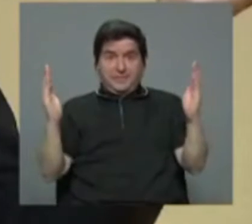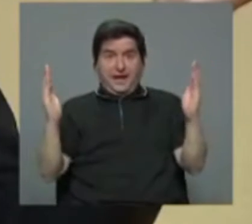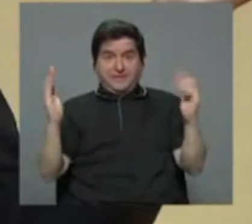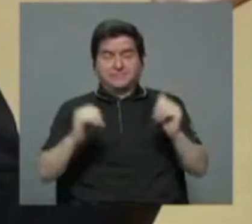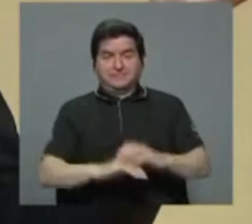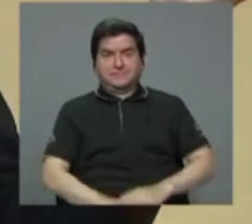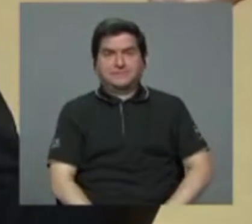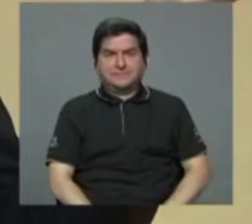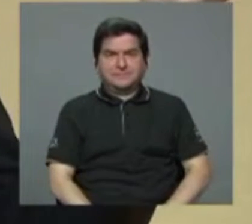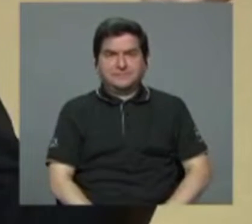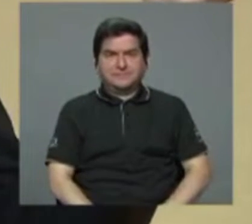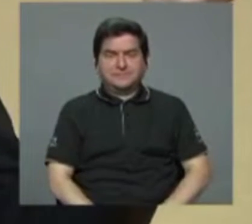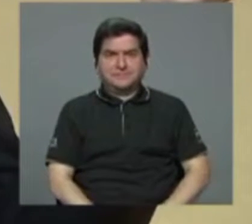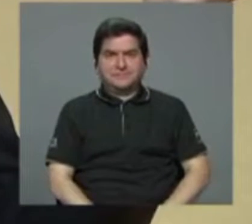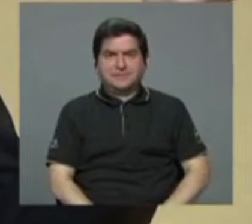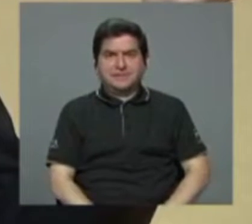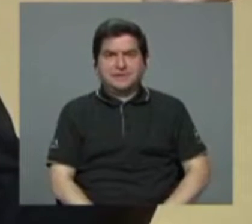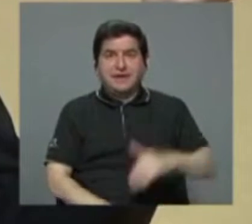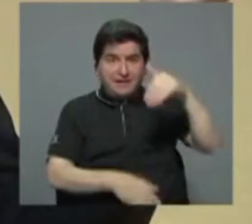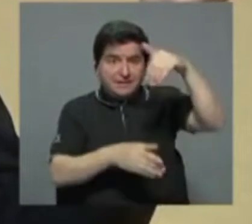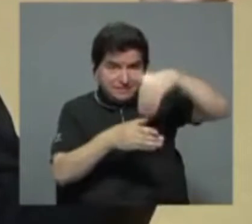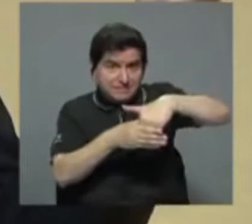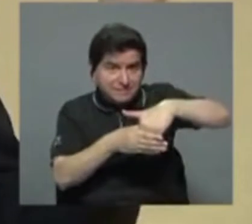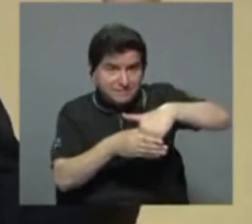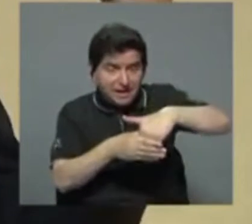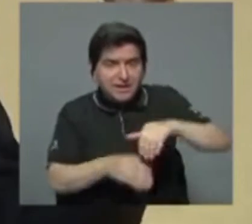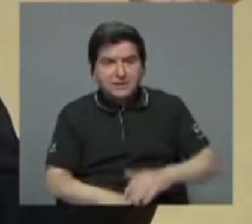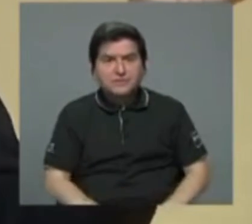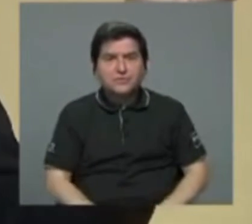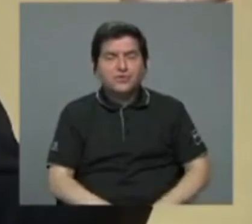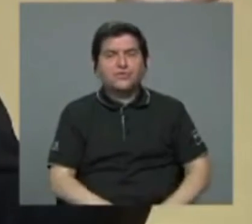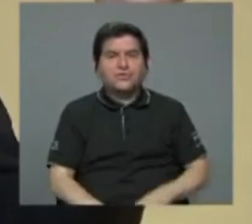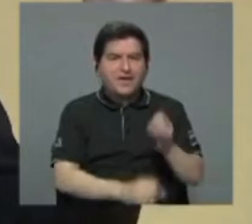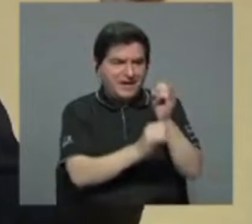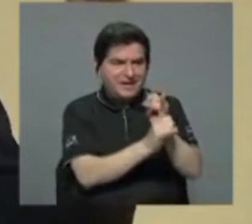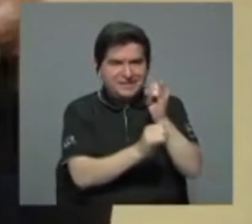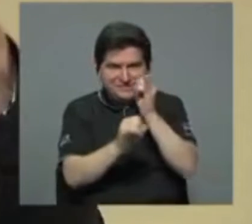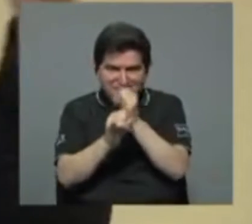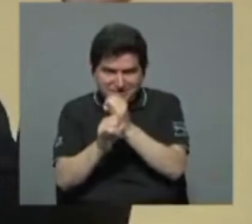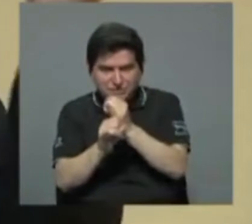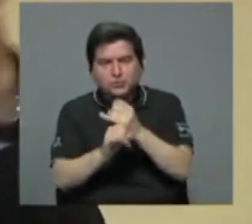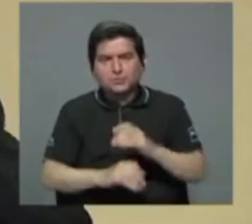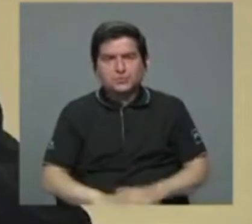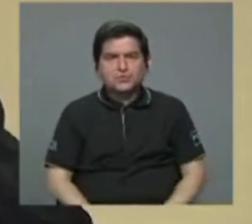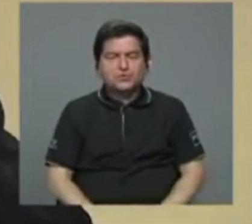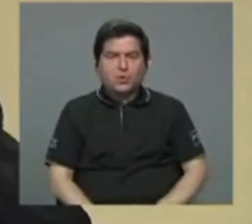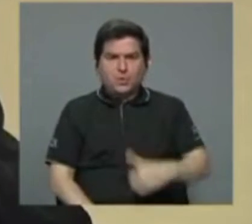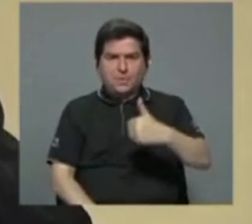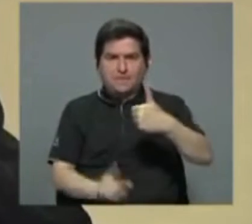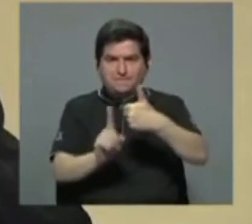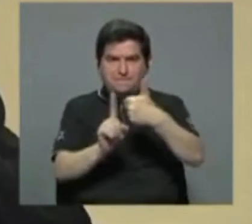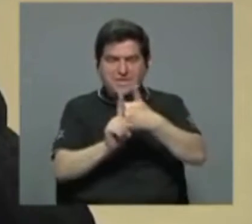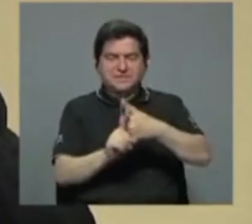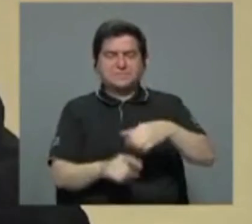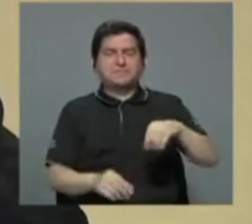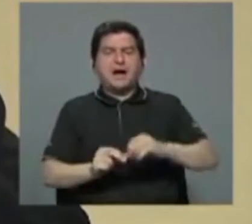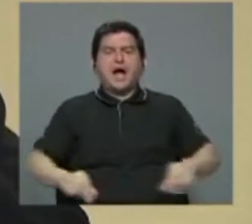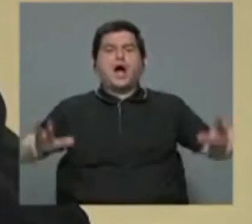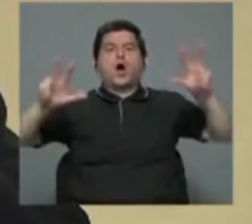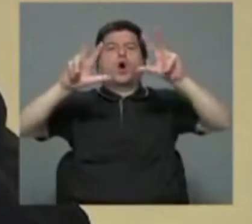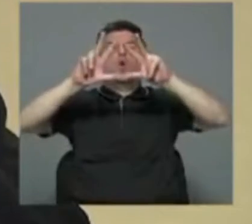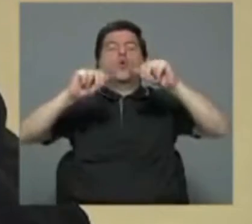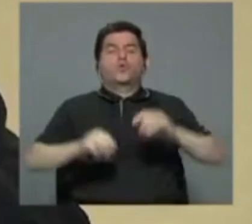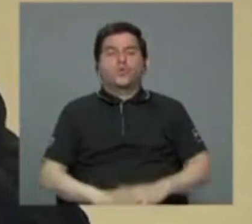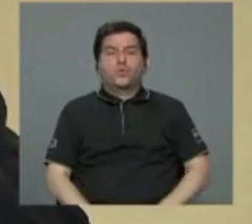de la familia de instituciones de la propia Naciones Unidas al